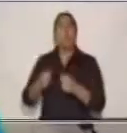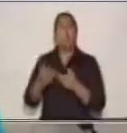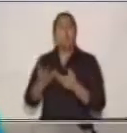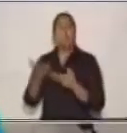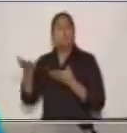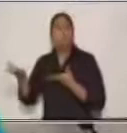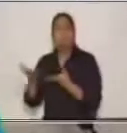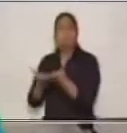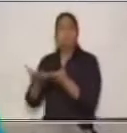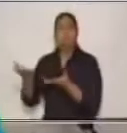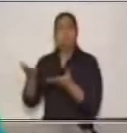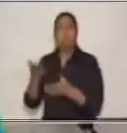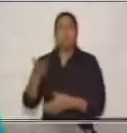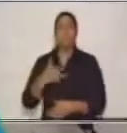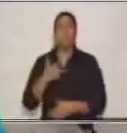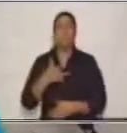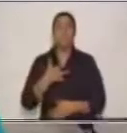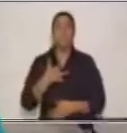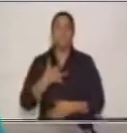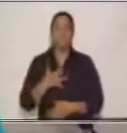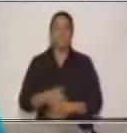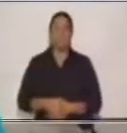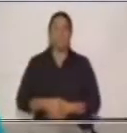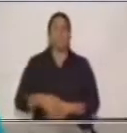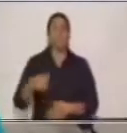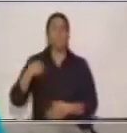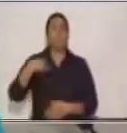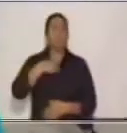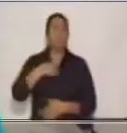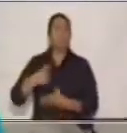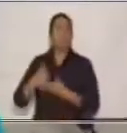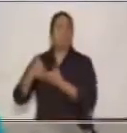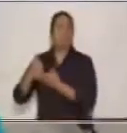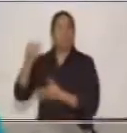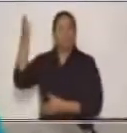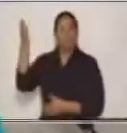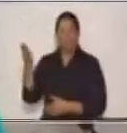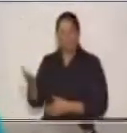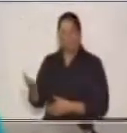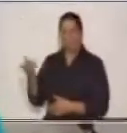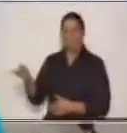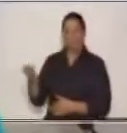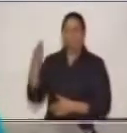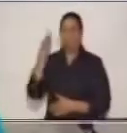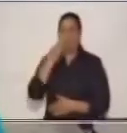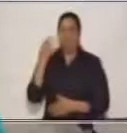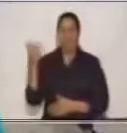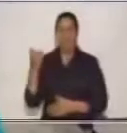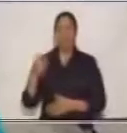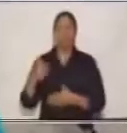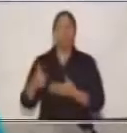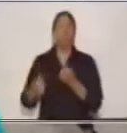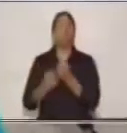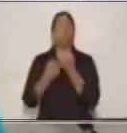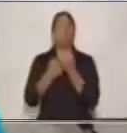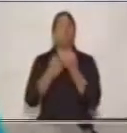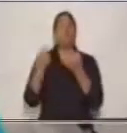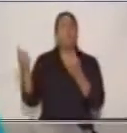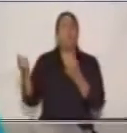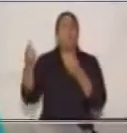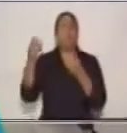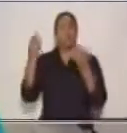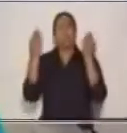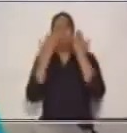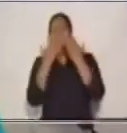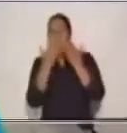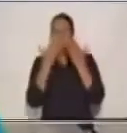entonces a investigar más acerca del Plan de Recreación Familiar. Es por ello que en esta oportunidad